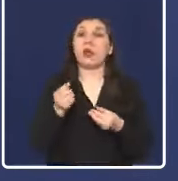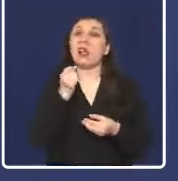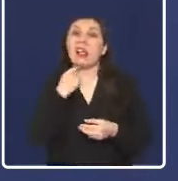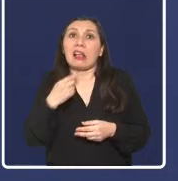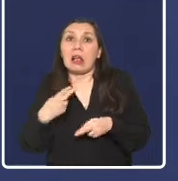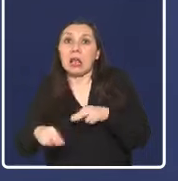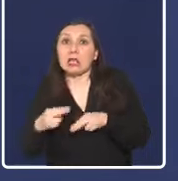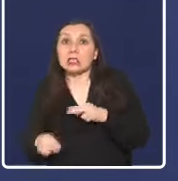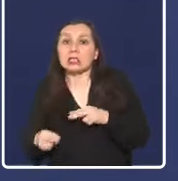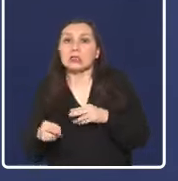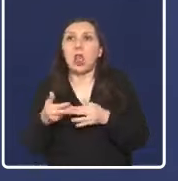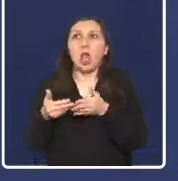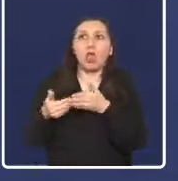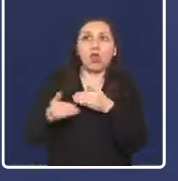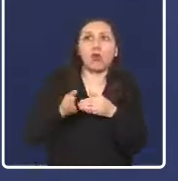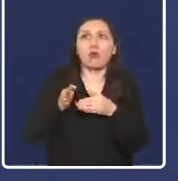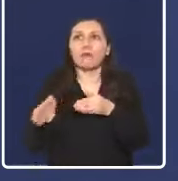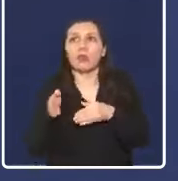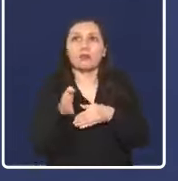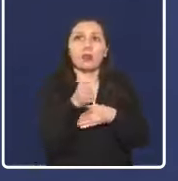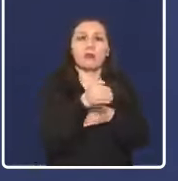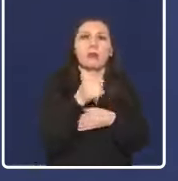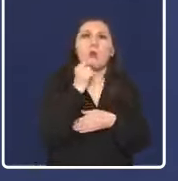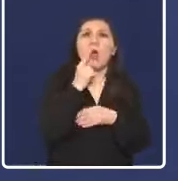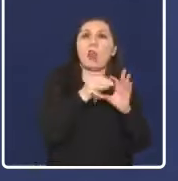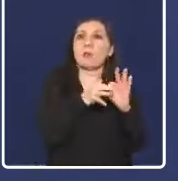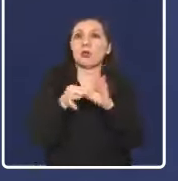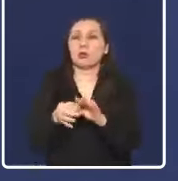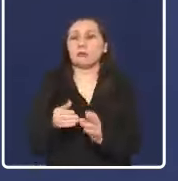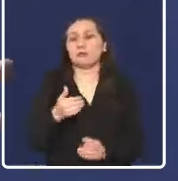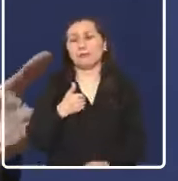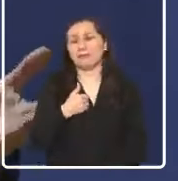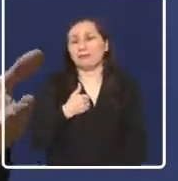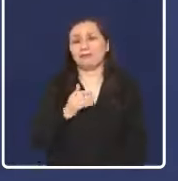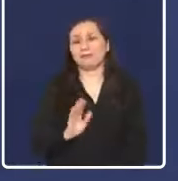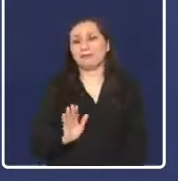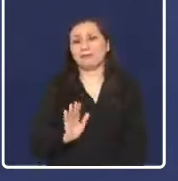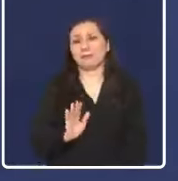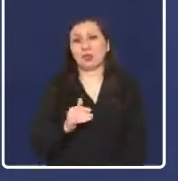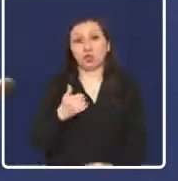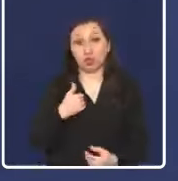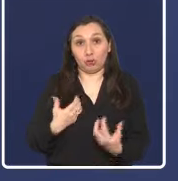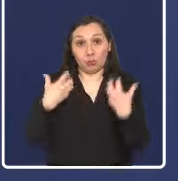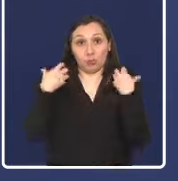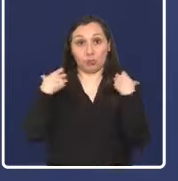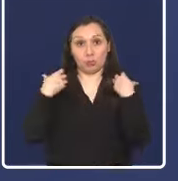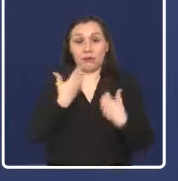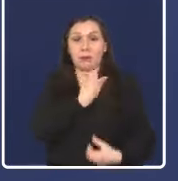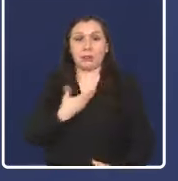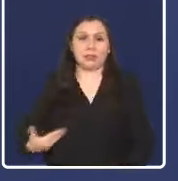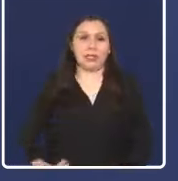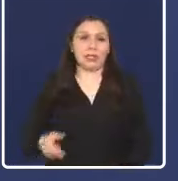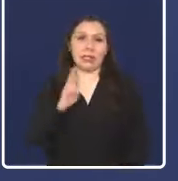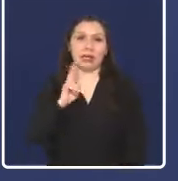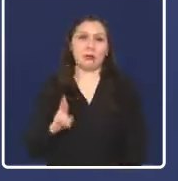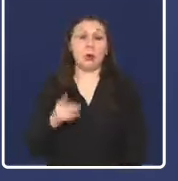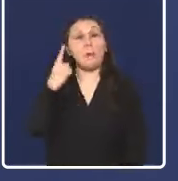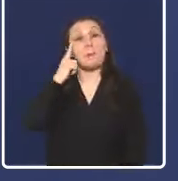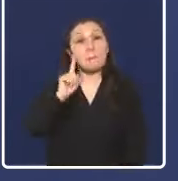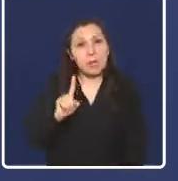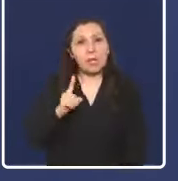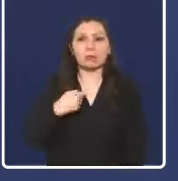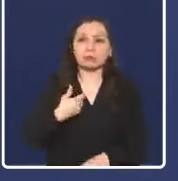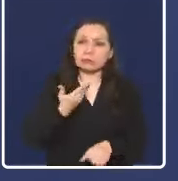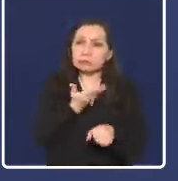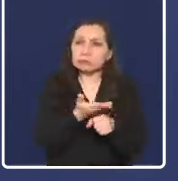dio, a dónde fue específicamente, qué razones, no es lo que me corresponde a mí como presidente de la República, pero